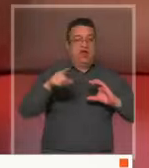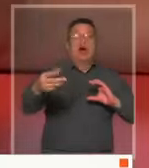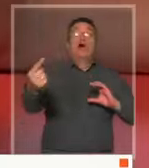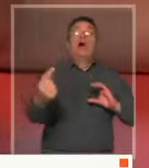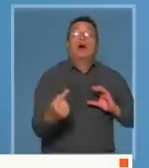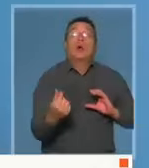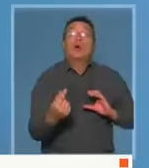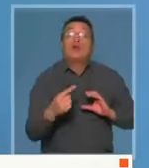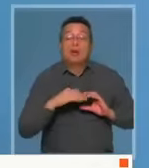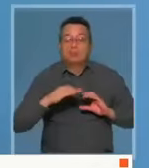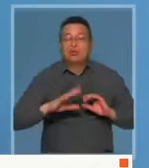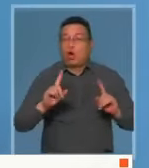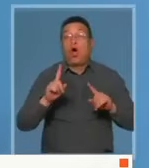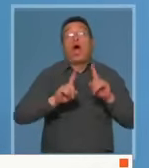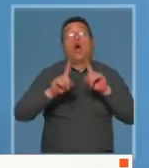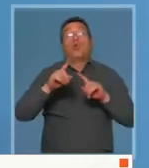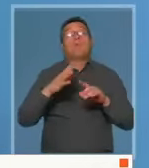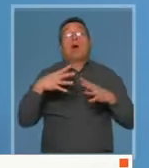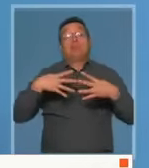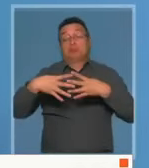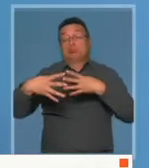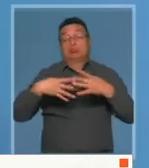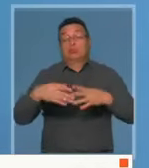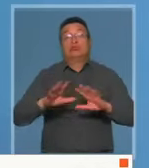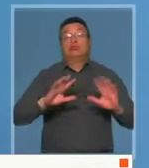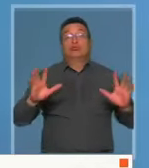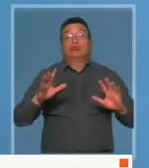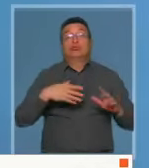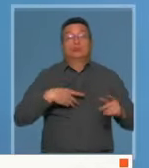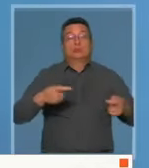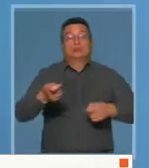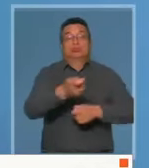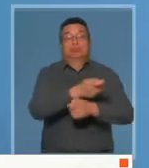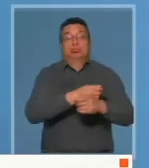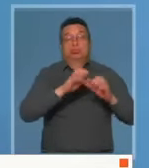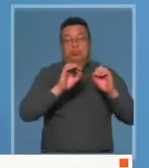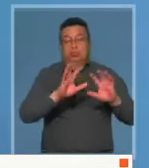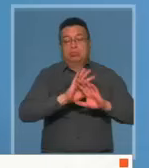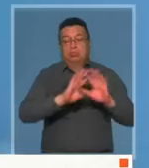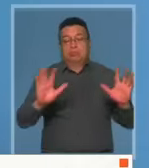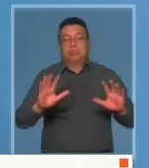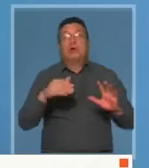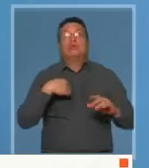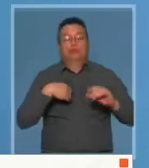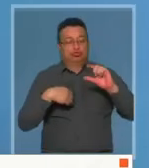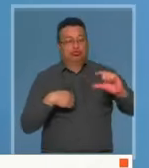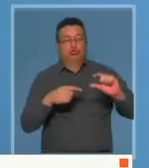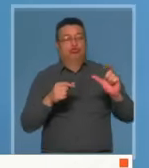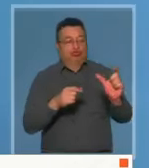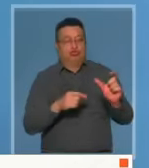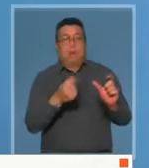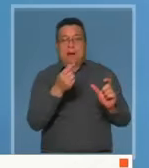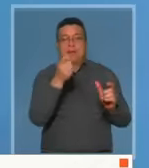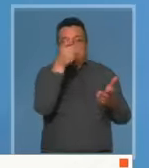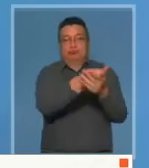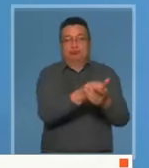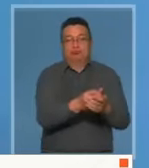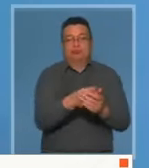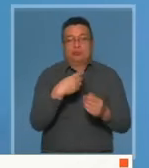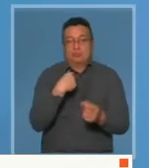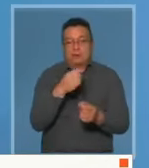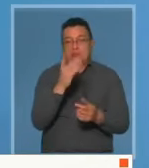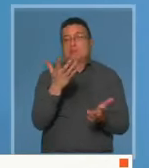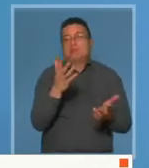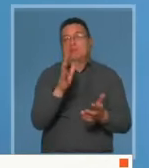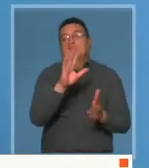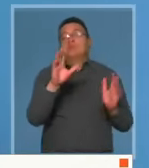prefieren hacerlo de manera transparente y decir al tiro no entrar a esta negociación. Prefieren saltarse ese paso y decir, efectivamente, nosotros ofrecemos X. Y